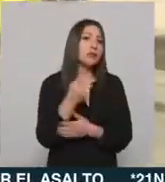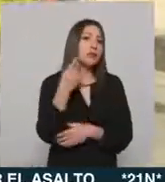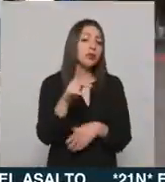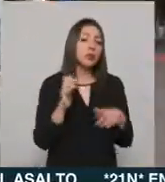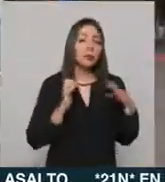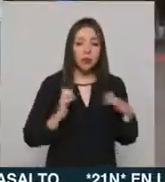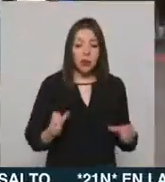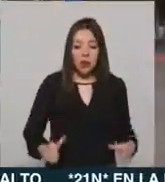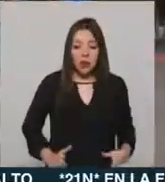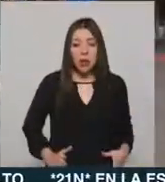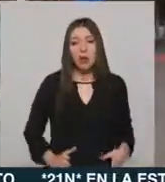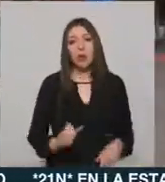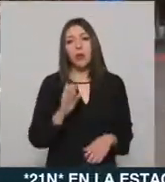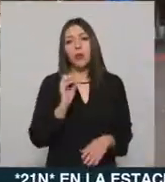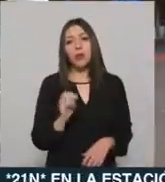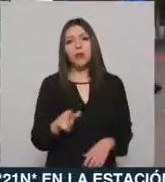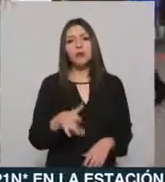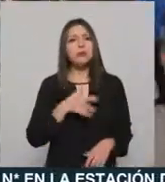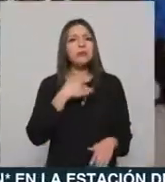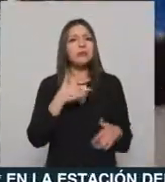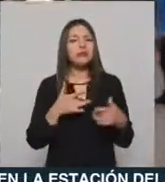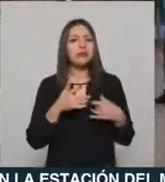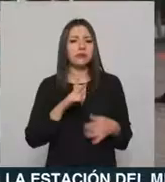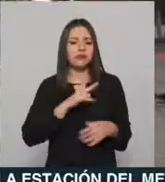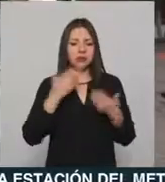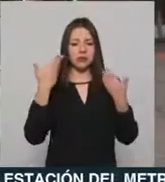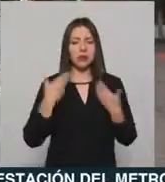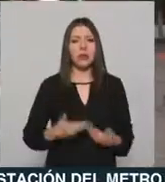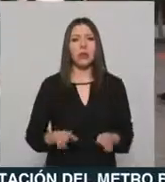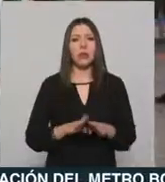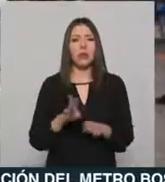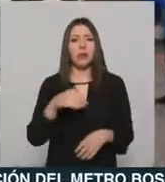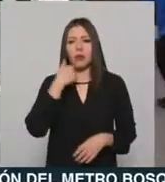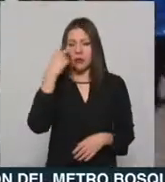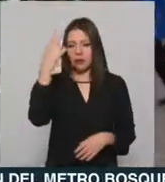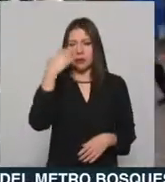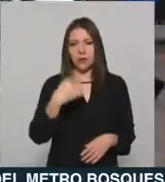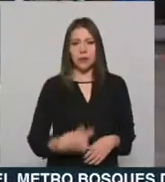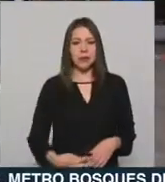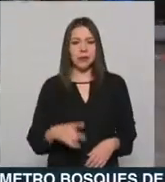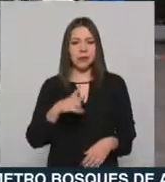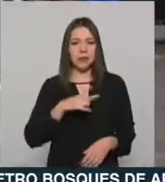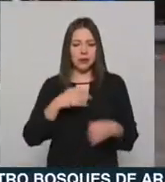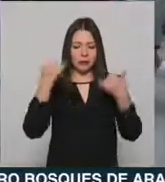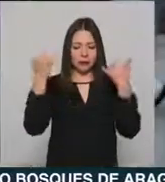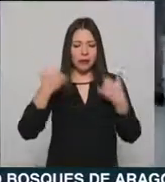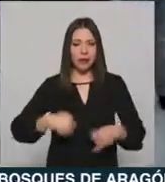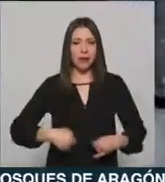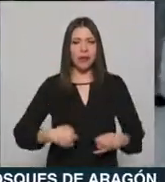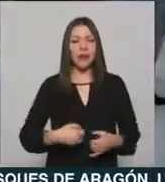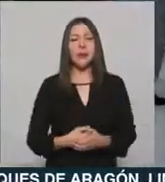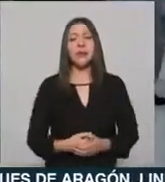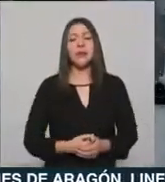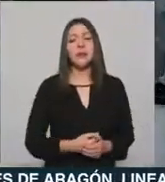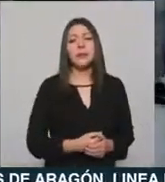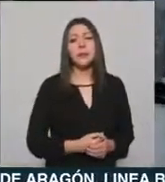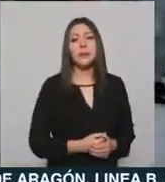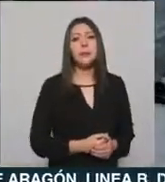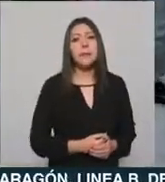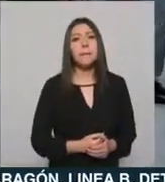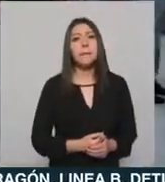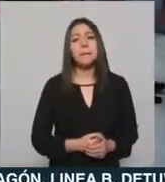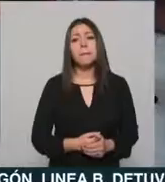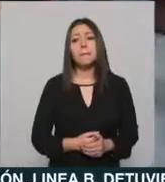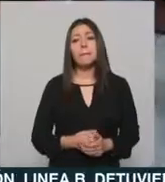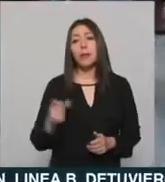futuro, nuestra apariencia y nuestra identidad. La apariencia es una expresión de identidad, y hay que tener presente que particularmente en la adolescencia,